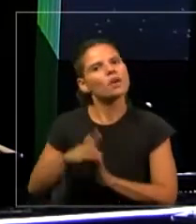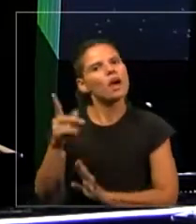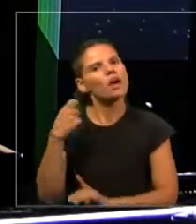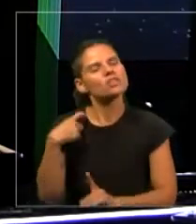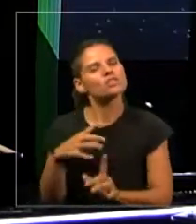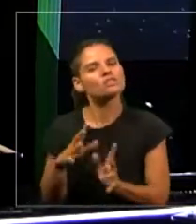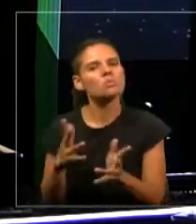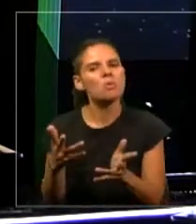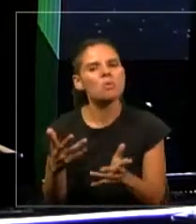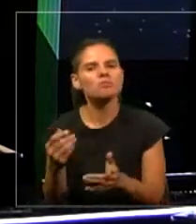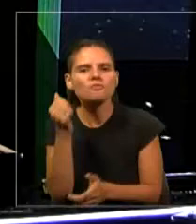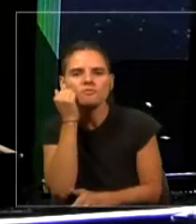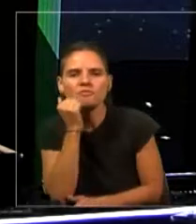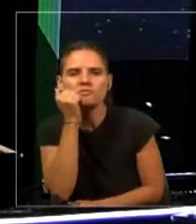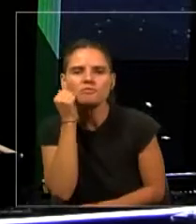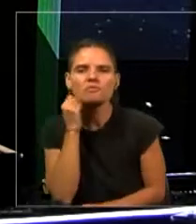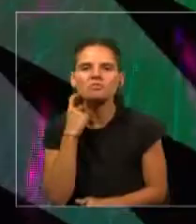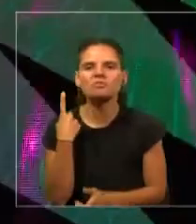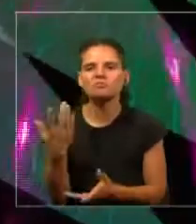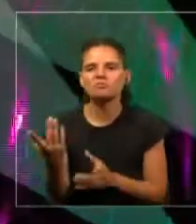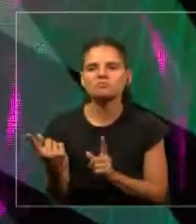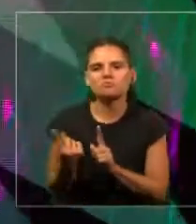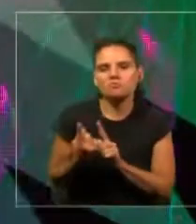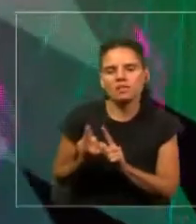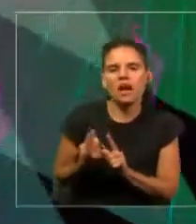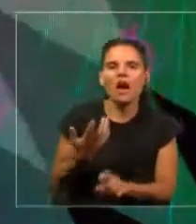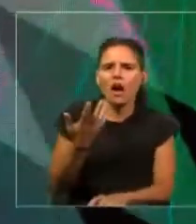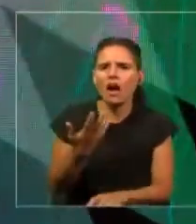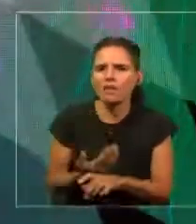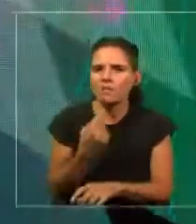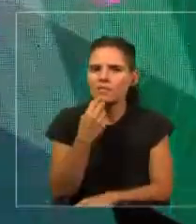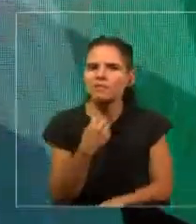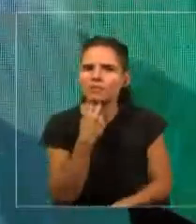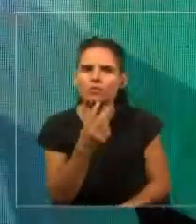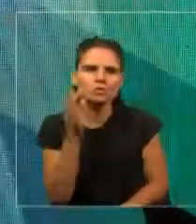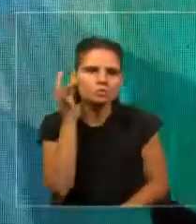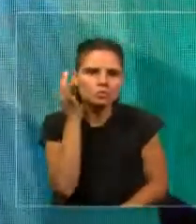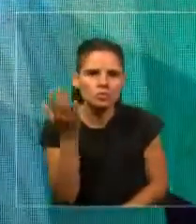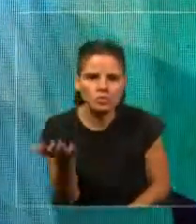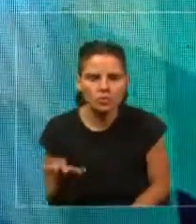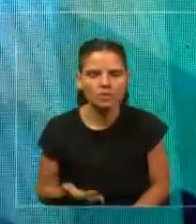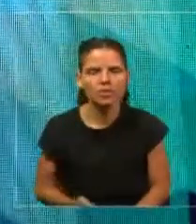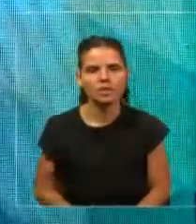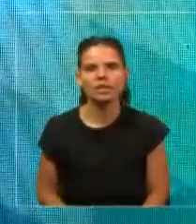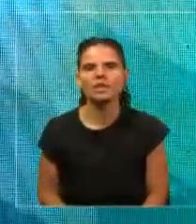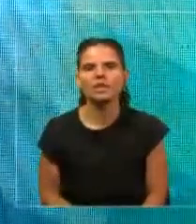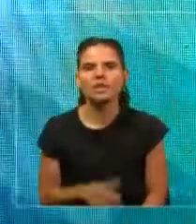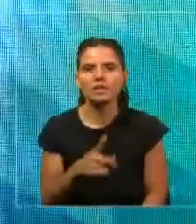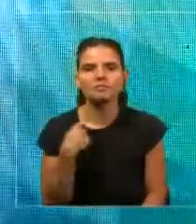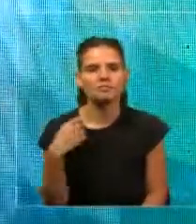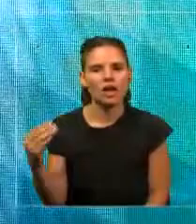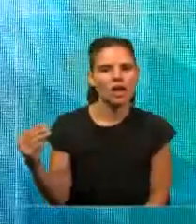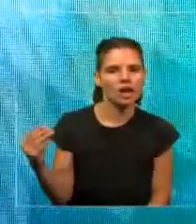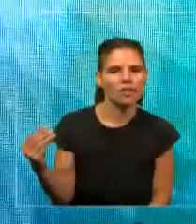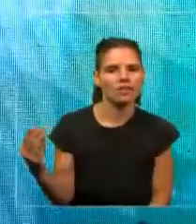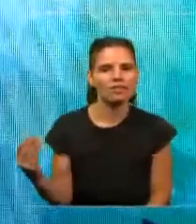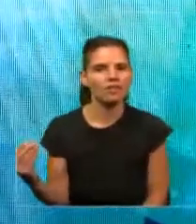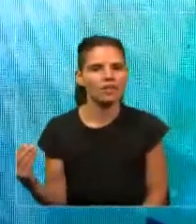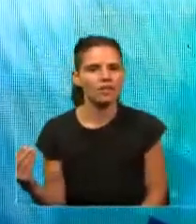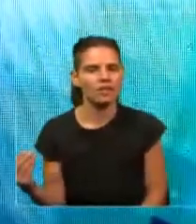familiar, casi íntima también, hay voces femeninas, ¿no es cierto? Y que nos habla e